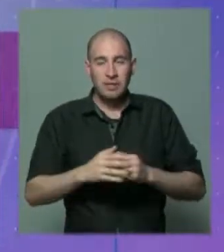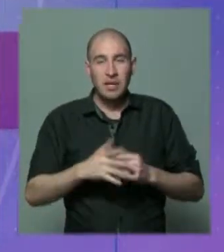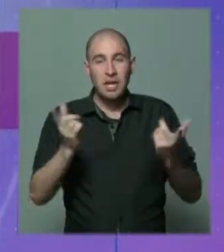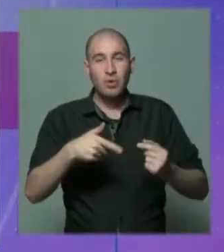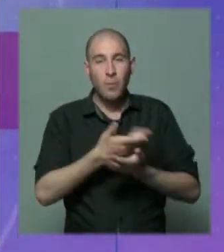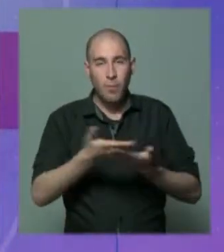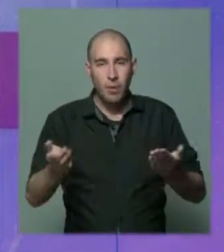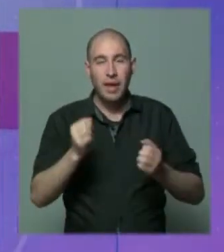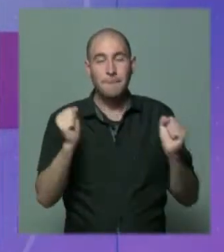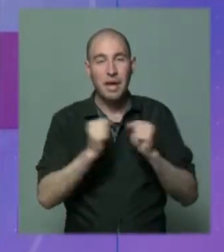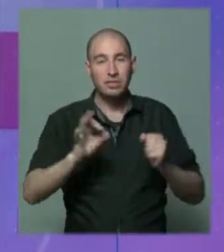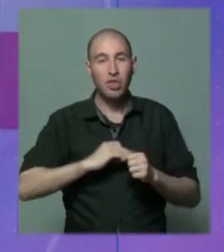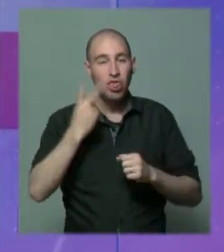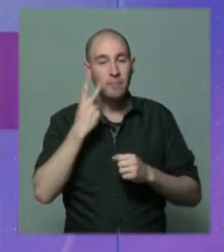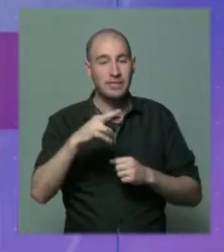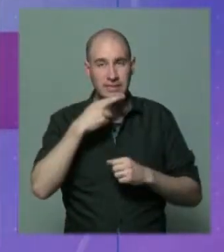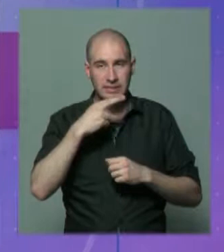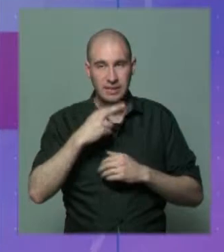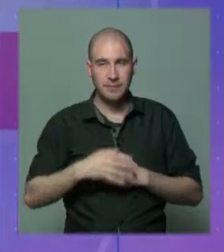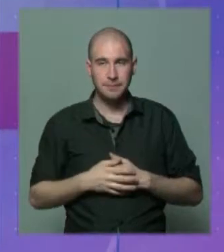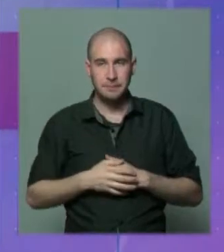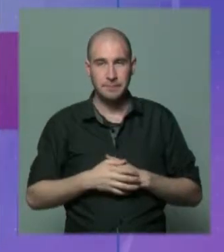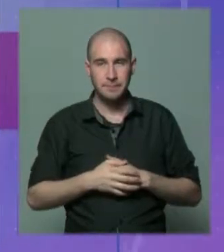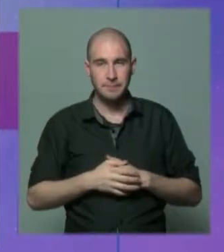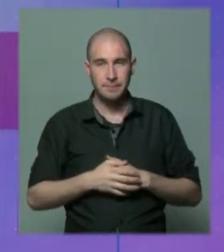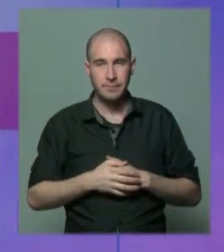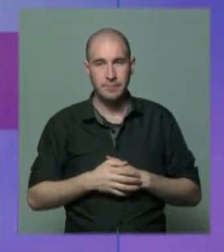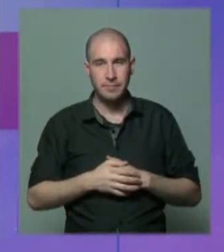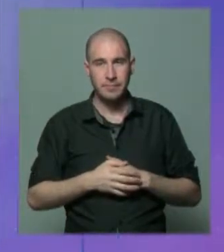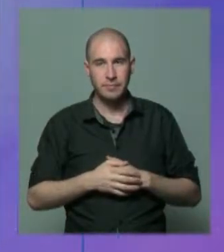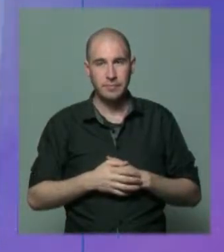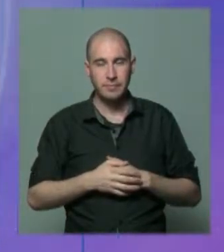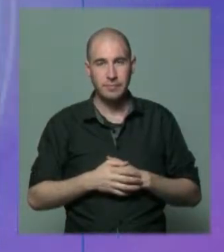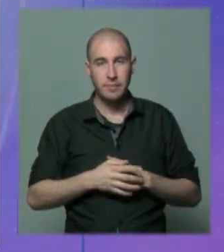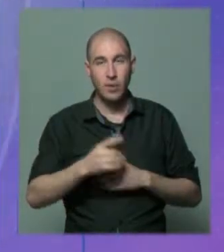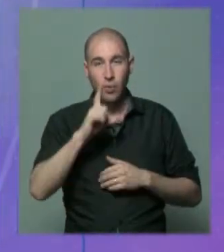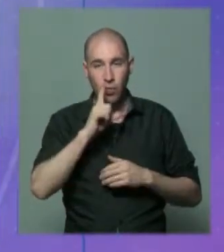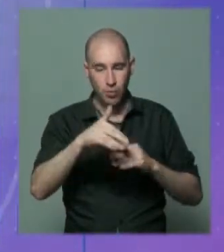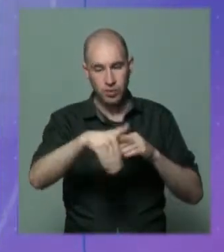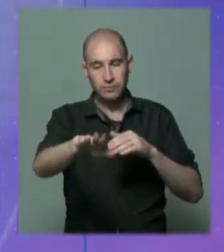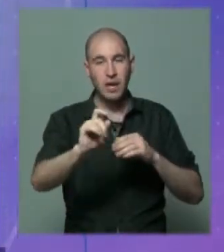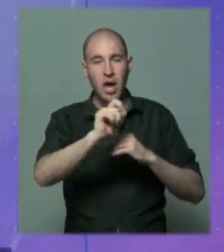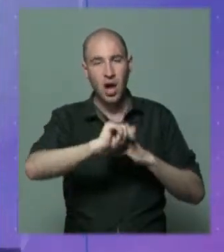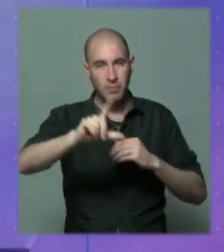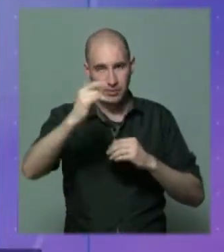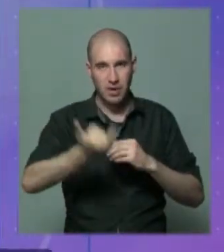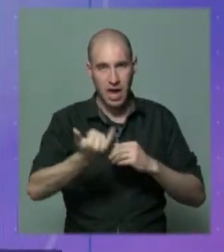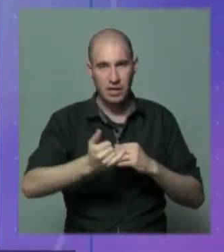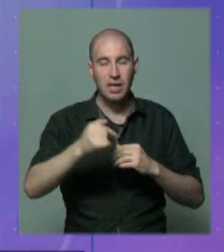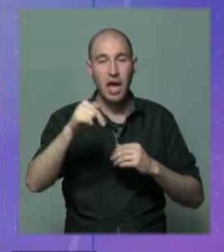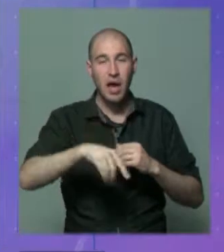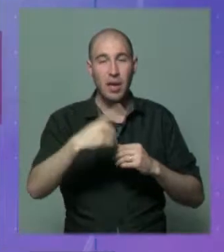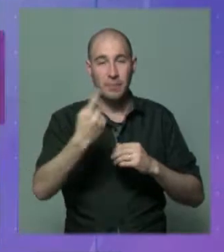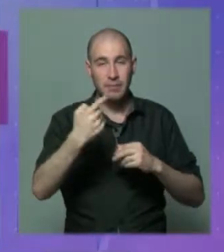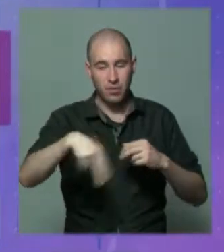audiencia pública de mayo del 2017, a partir de julio hubo un incremento y ahora a partir